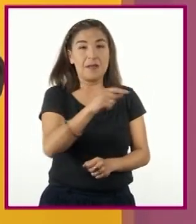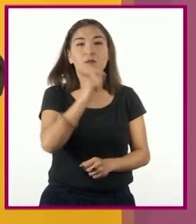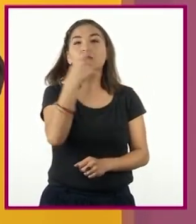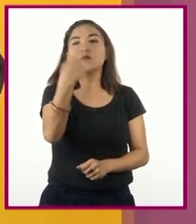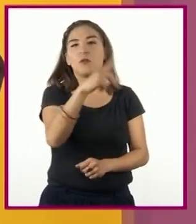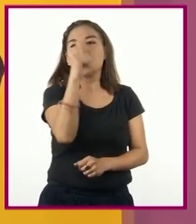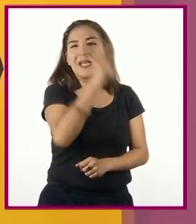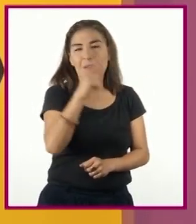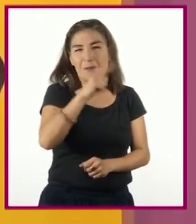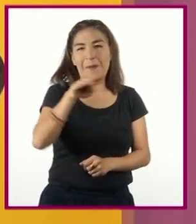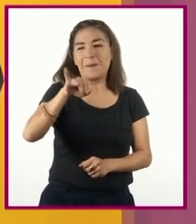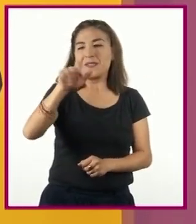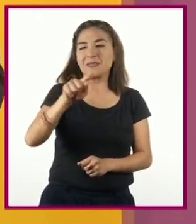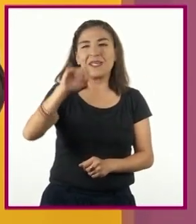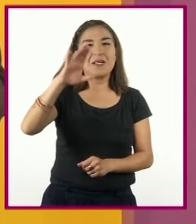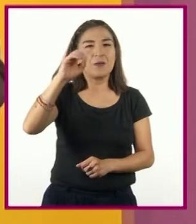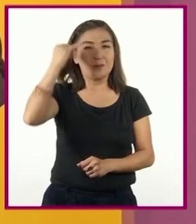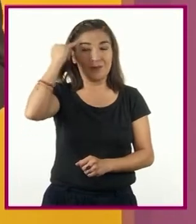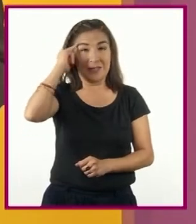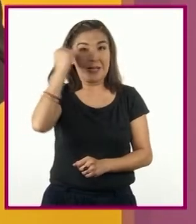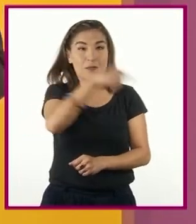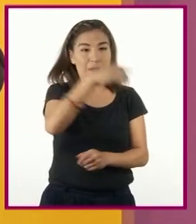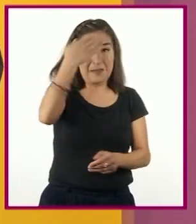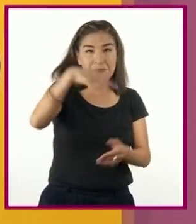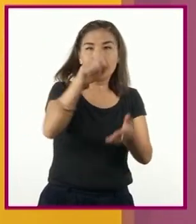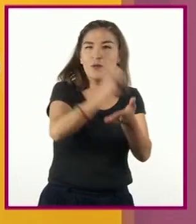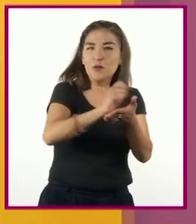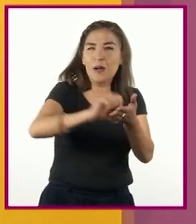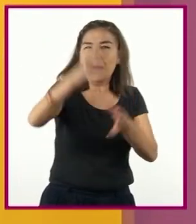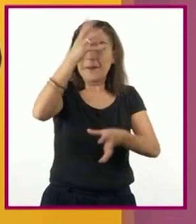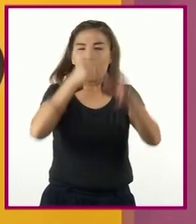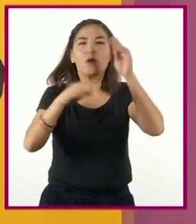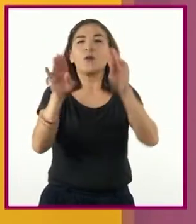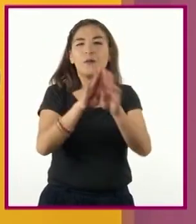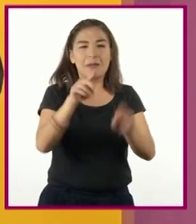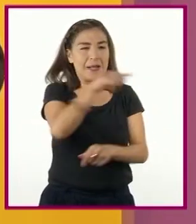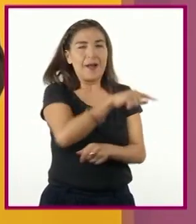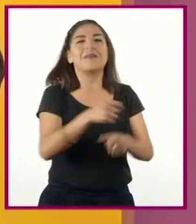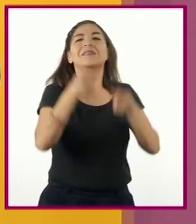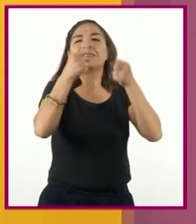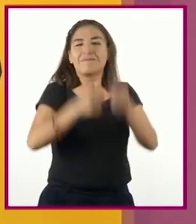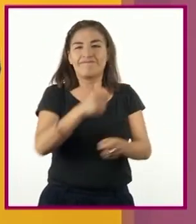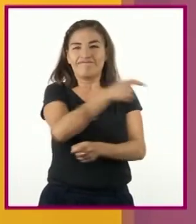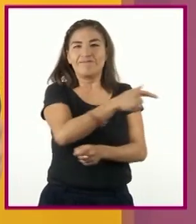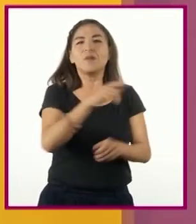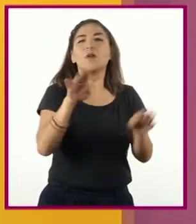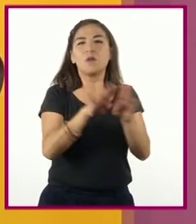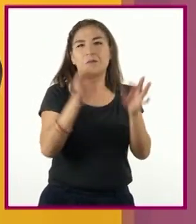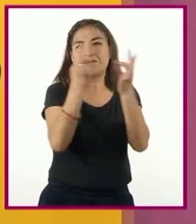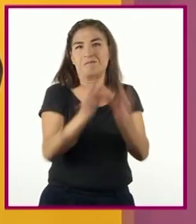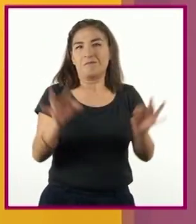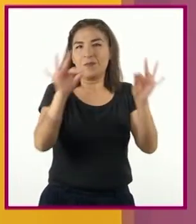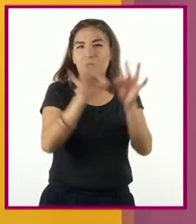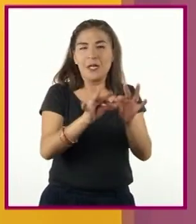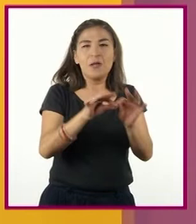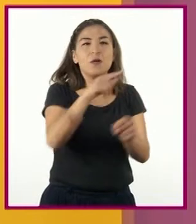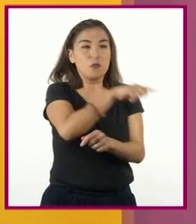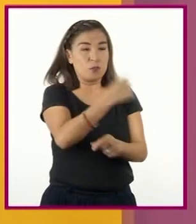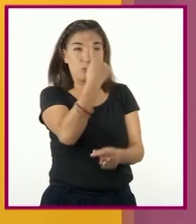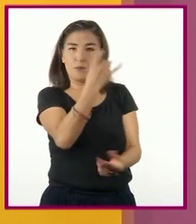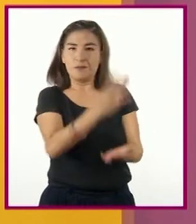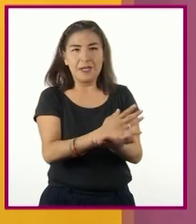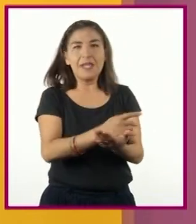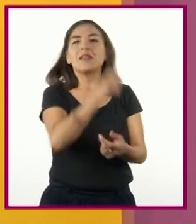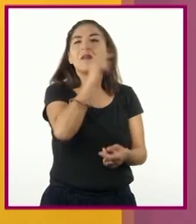mixteca y está aprendiendo a escribir en esa lengua, es porque está convencida de que ese rasgo es importante, no solo para